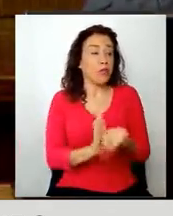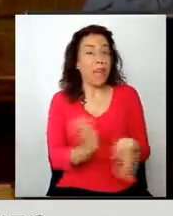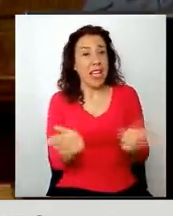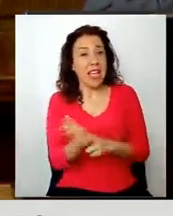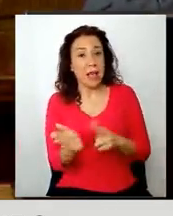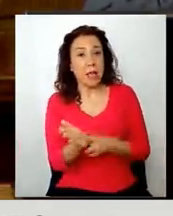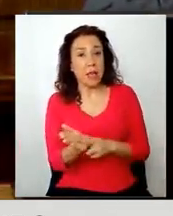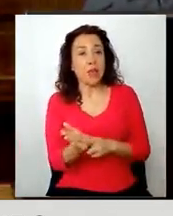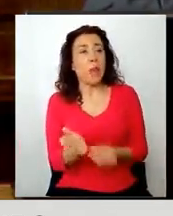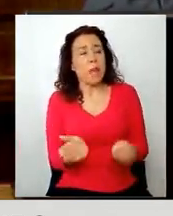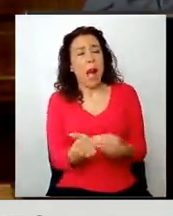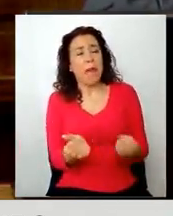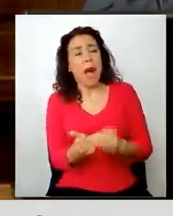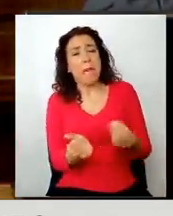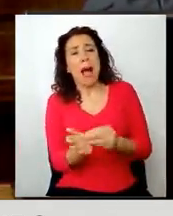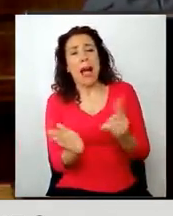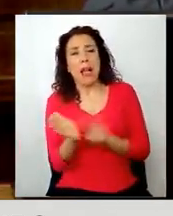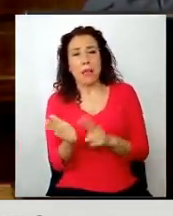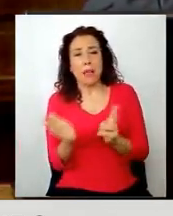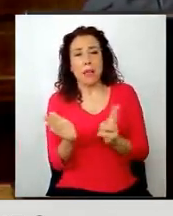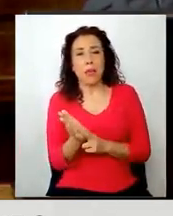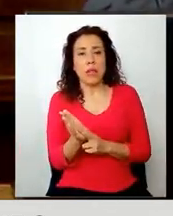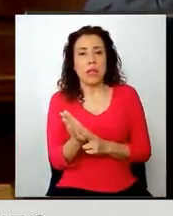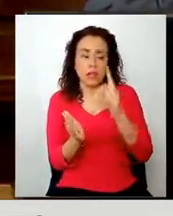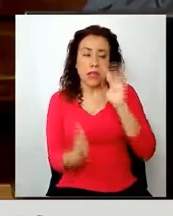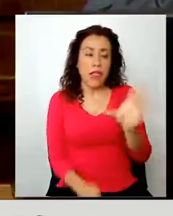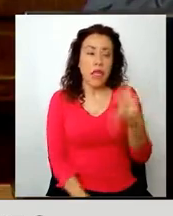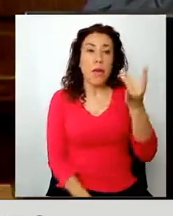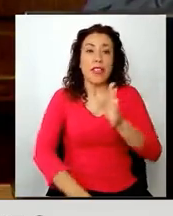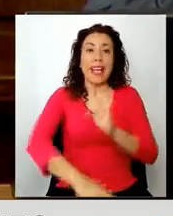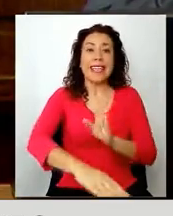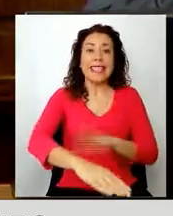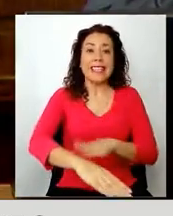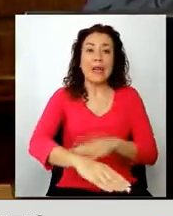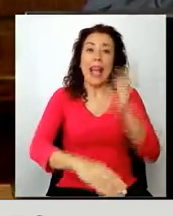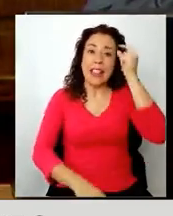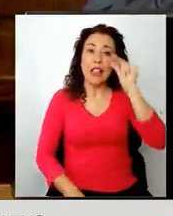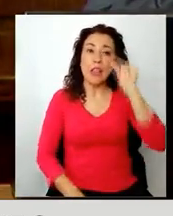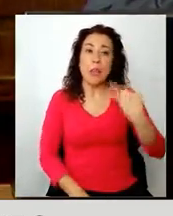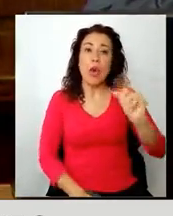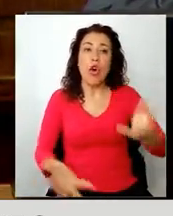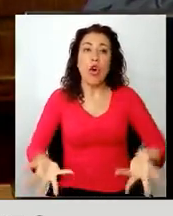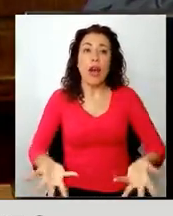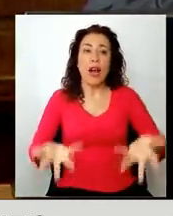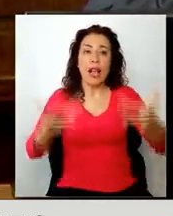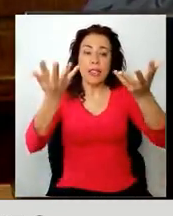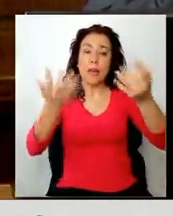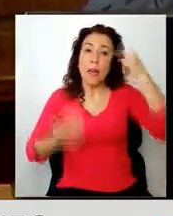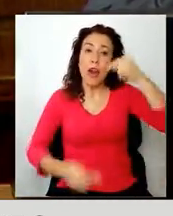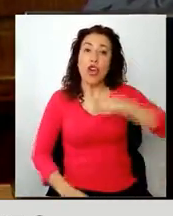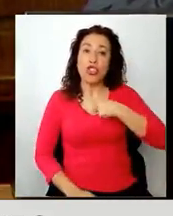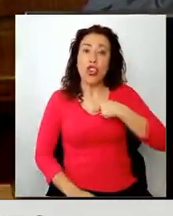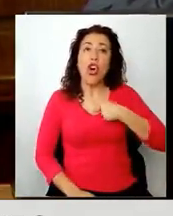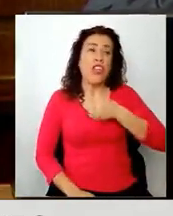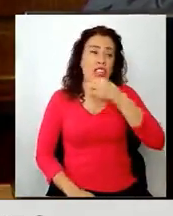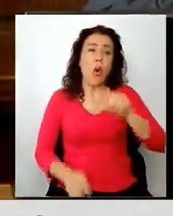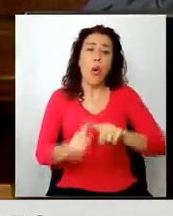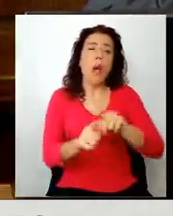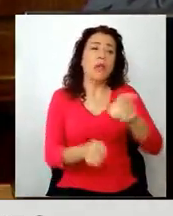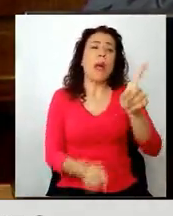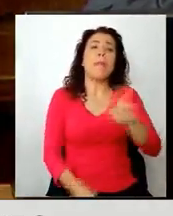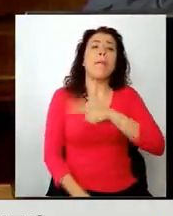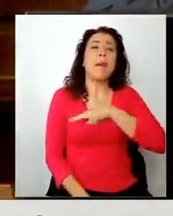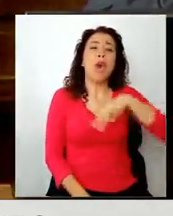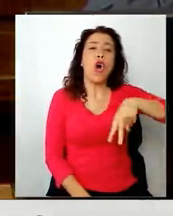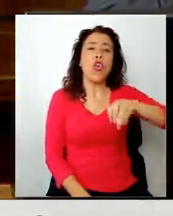subiendo impuestos se nota que la izquierda entiende poco de crecimiento pero yo los postulo igual al Premio Nobel de